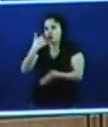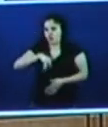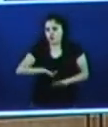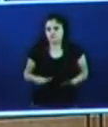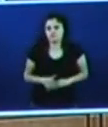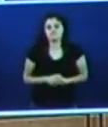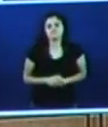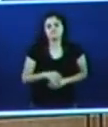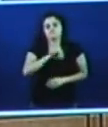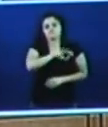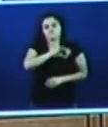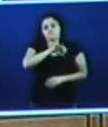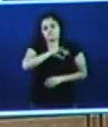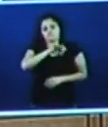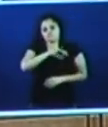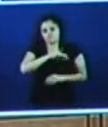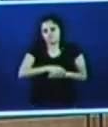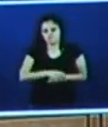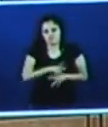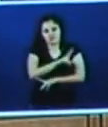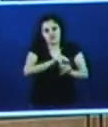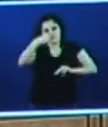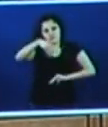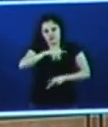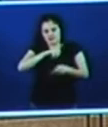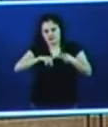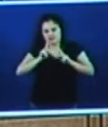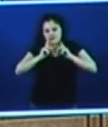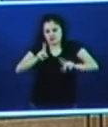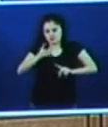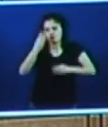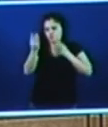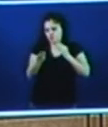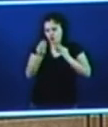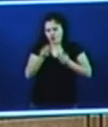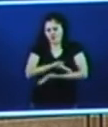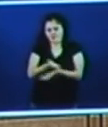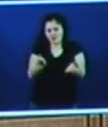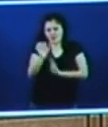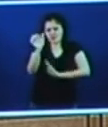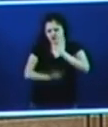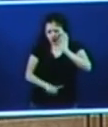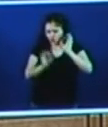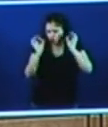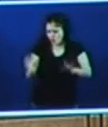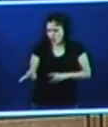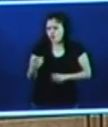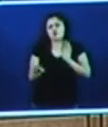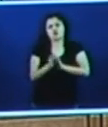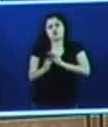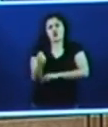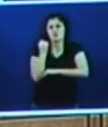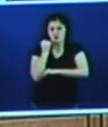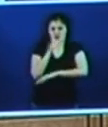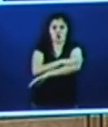se vostedes creen na autoridade o estatuto igual que nos, mantén o apoio a un goberno responsable